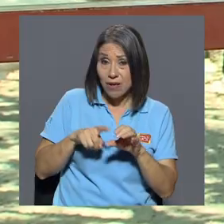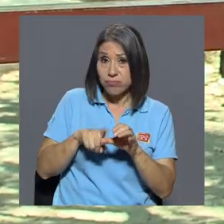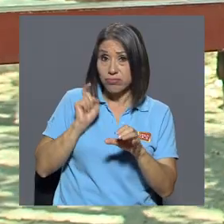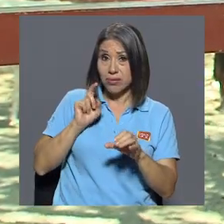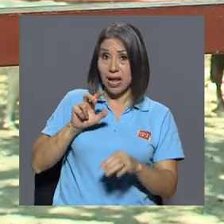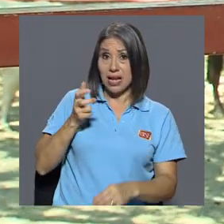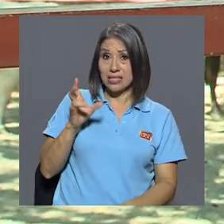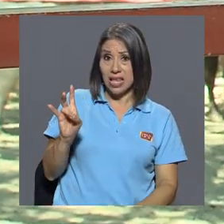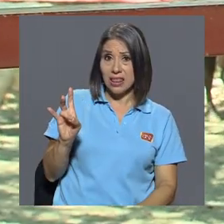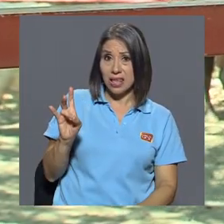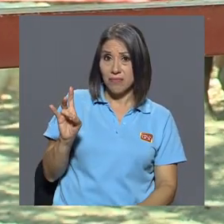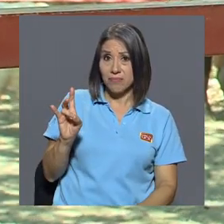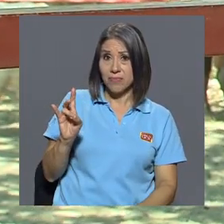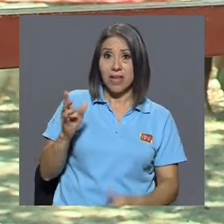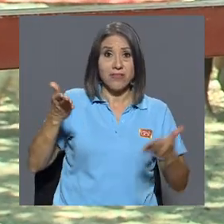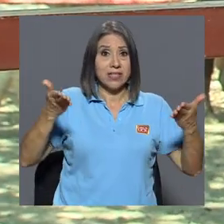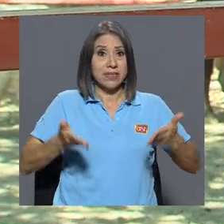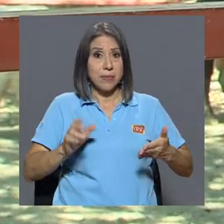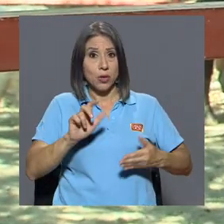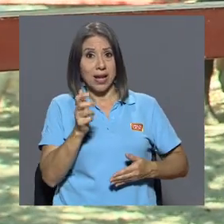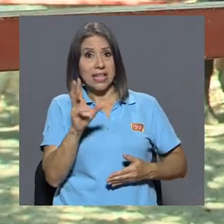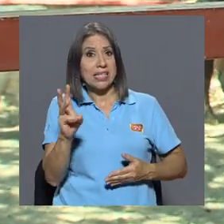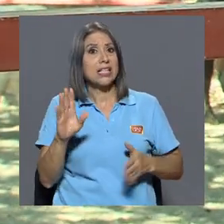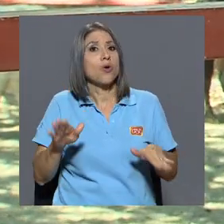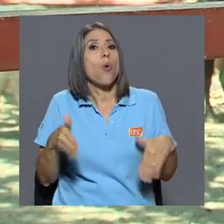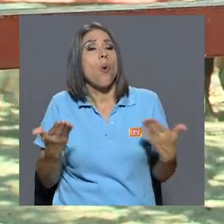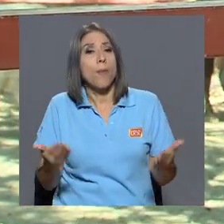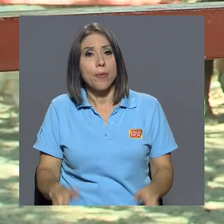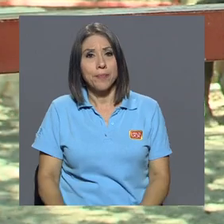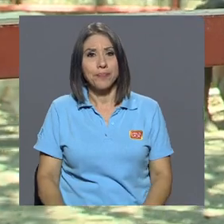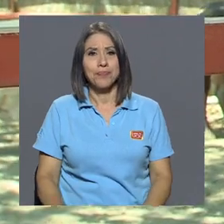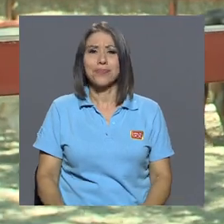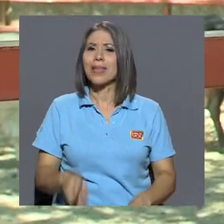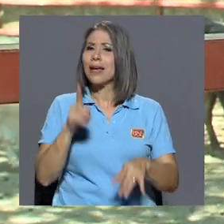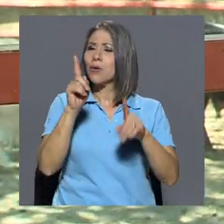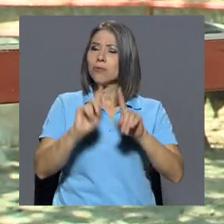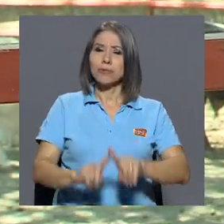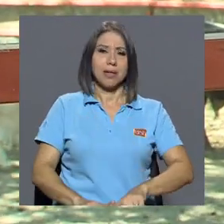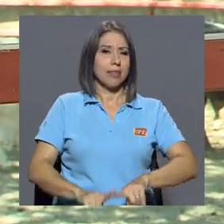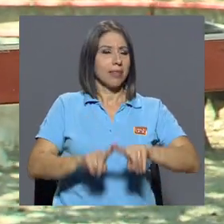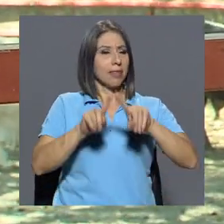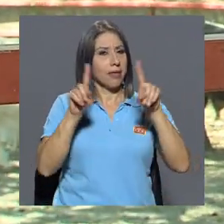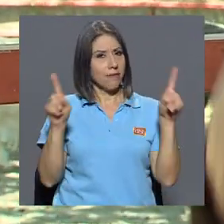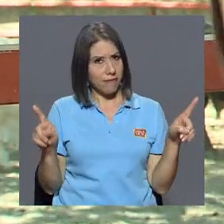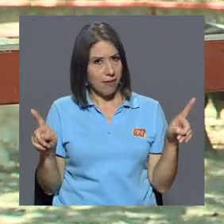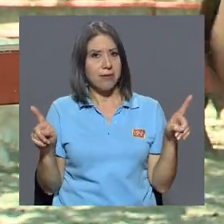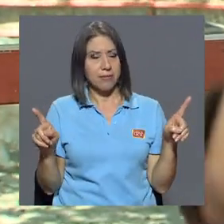¿Y qué tal ha sido su recibimiento en Canal 6? Hay una diferencia muy marcada.